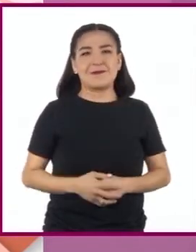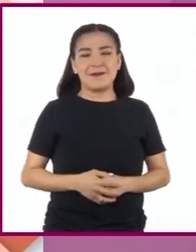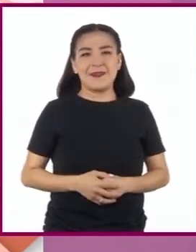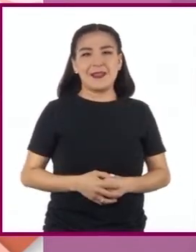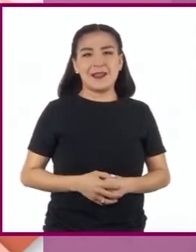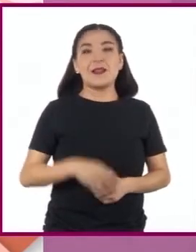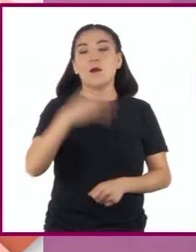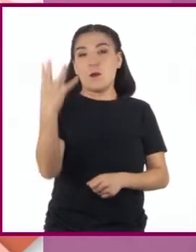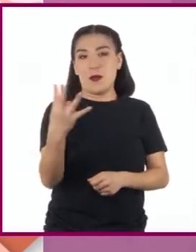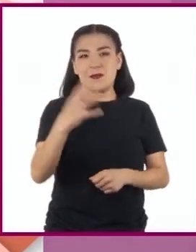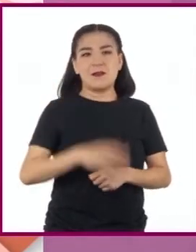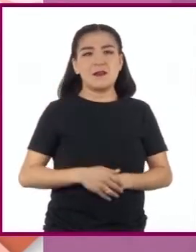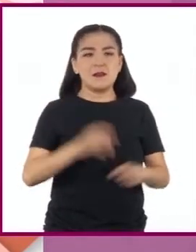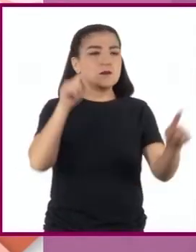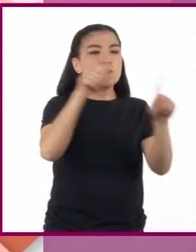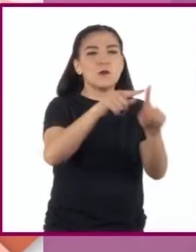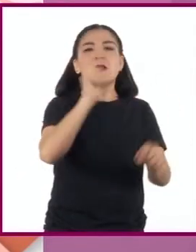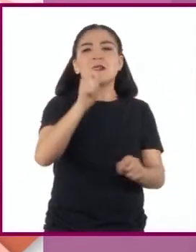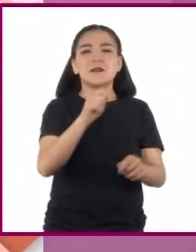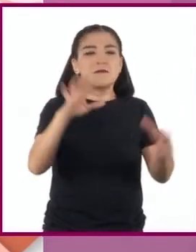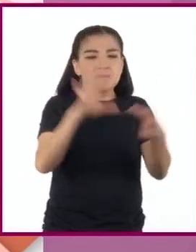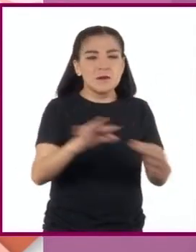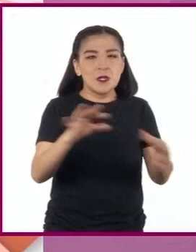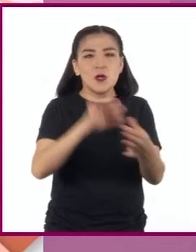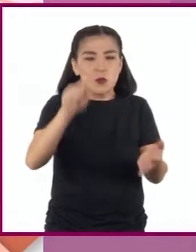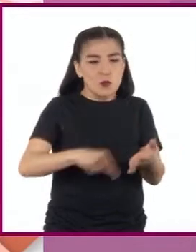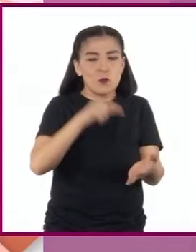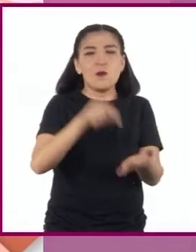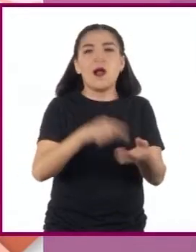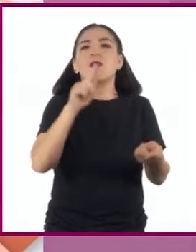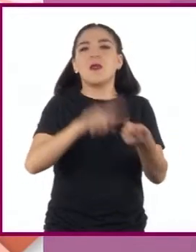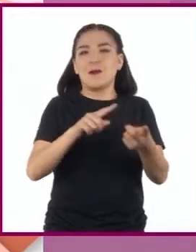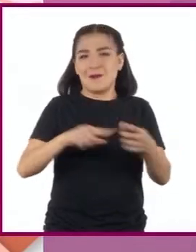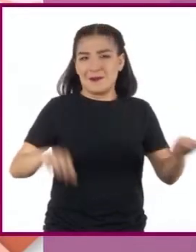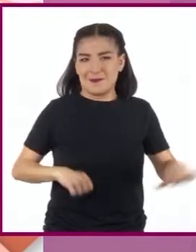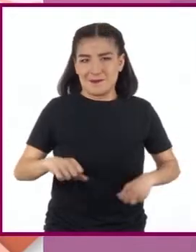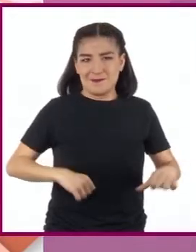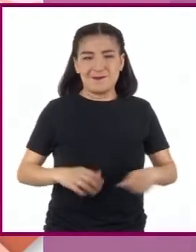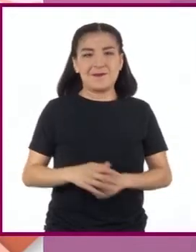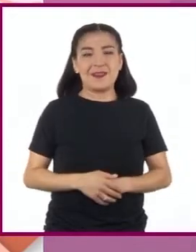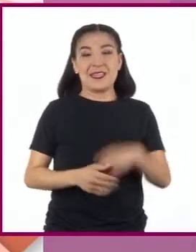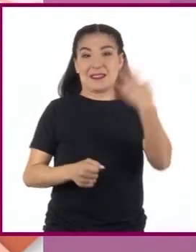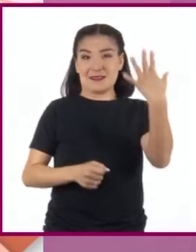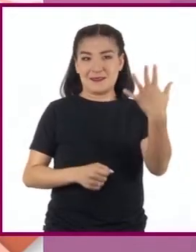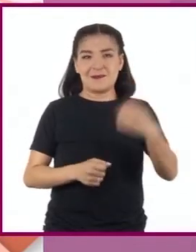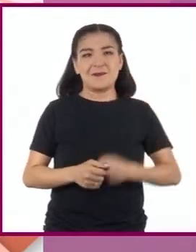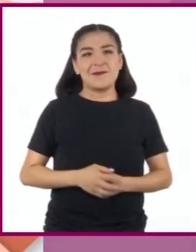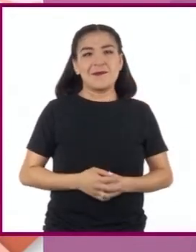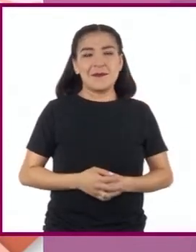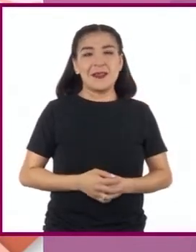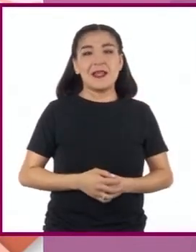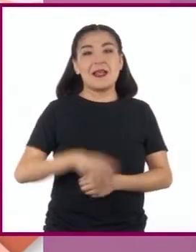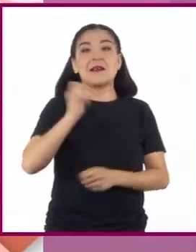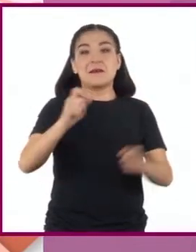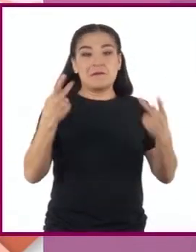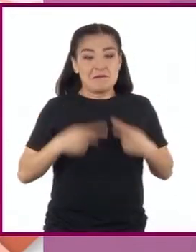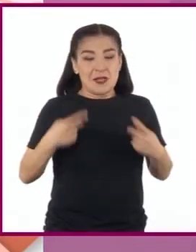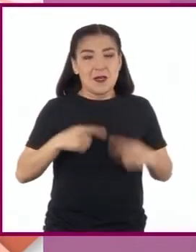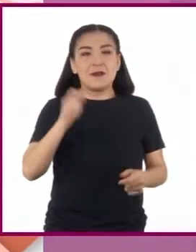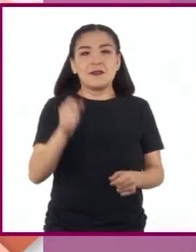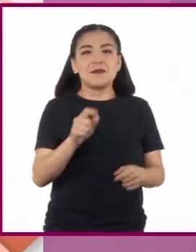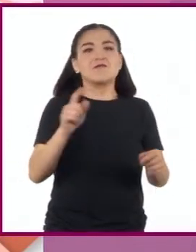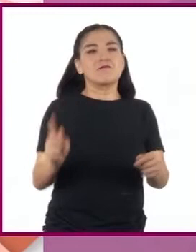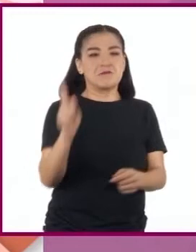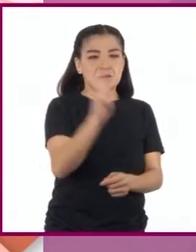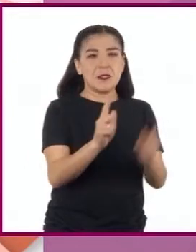4. Delimita el espacio en el que ocurrieron los hechos. 5. Personajes que aparecen en la